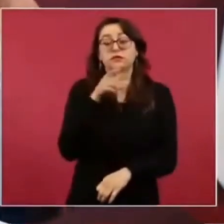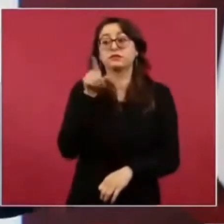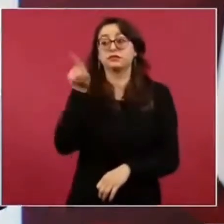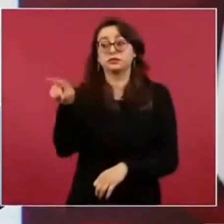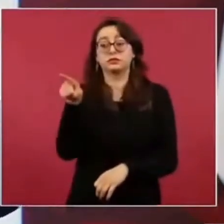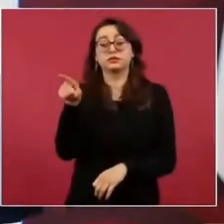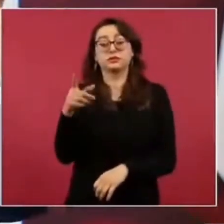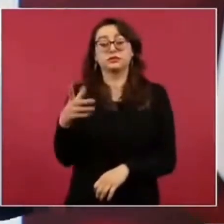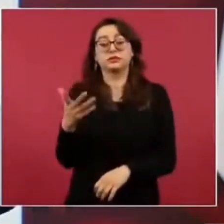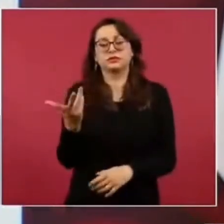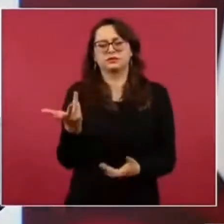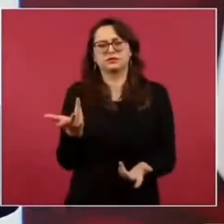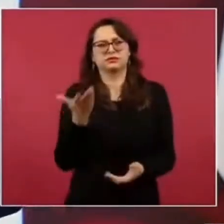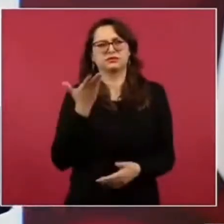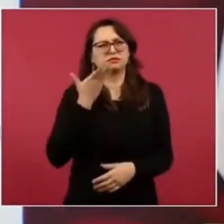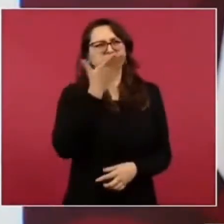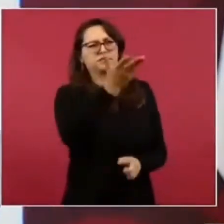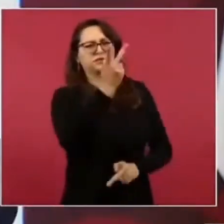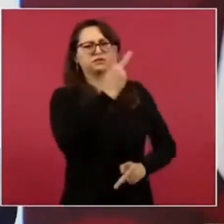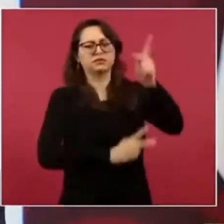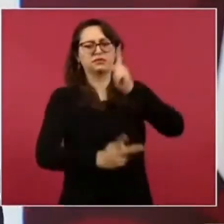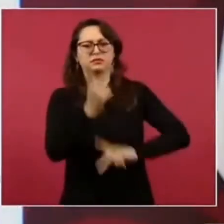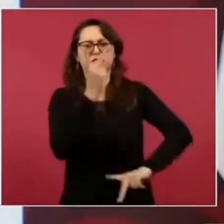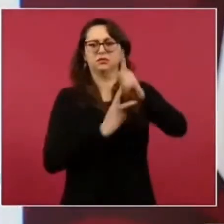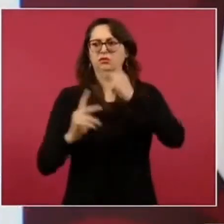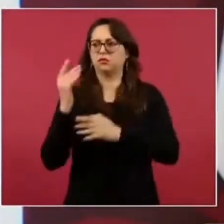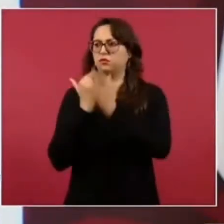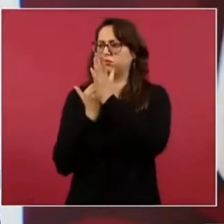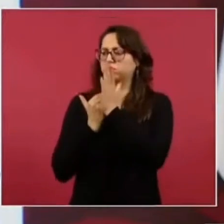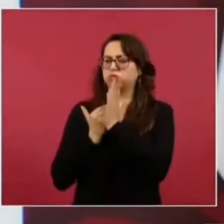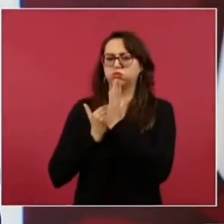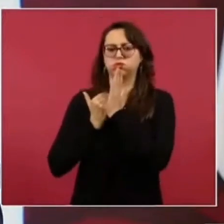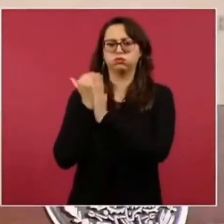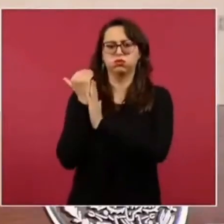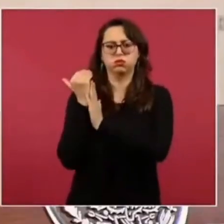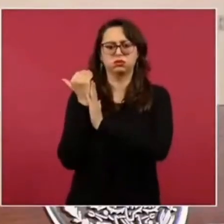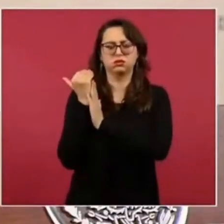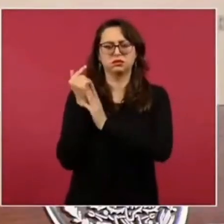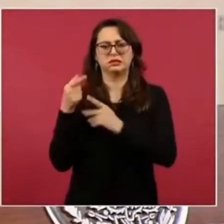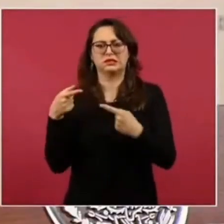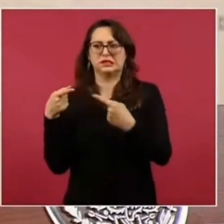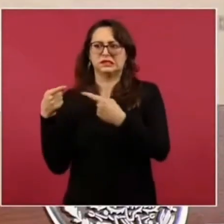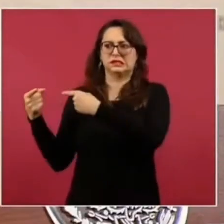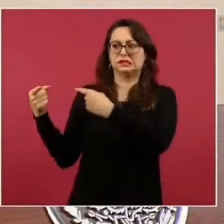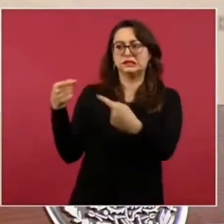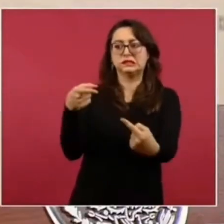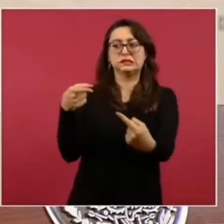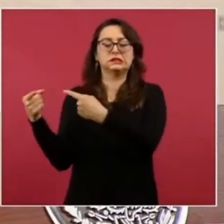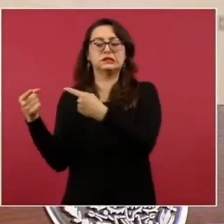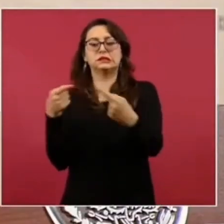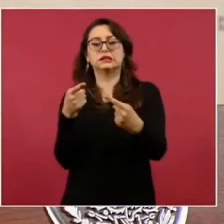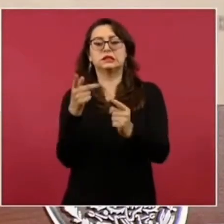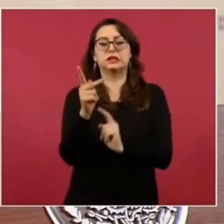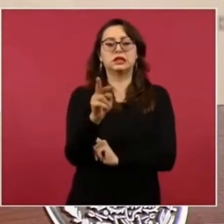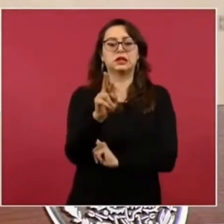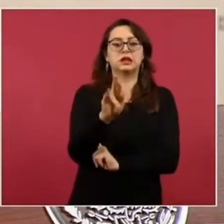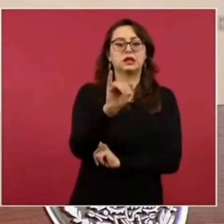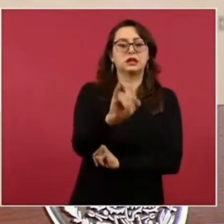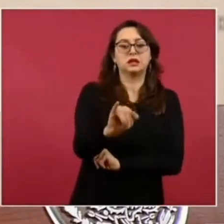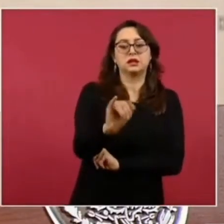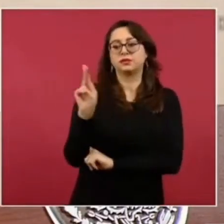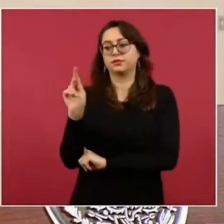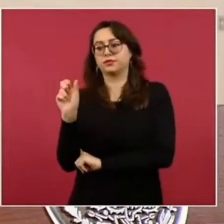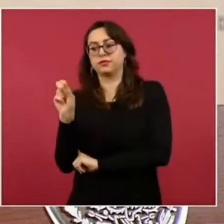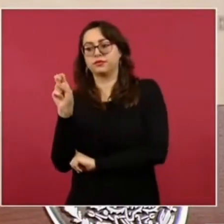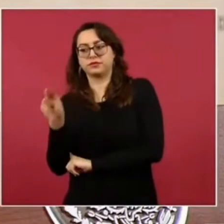y estaba la rivalidad PRI-PAN. Y empiezan